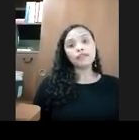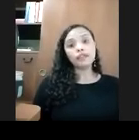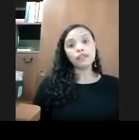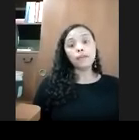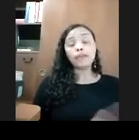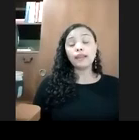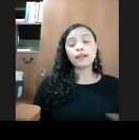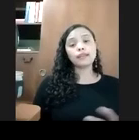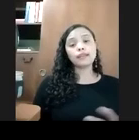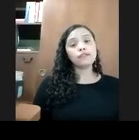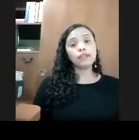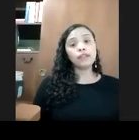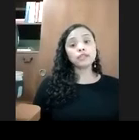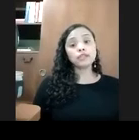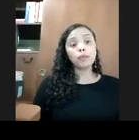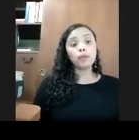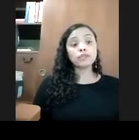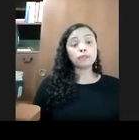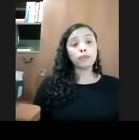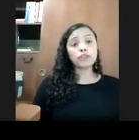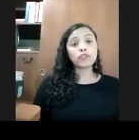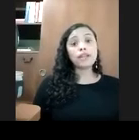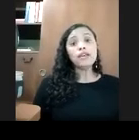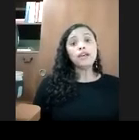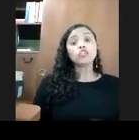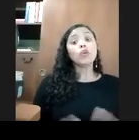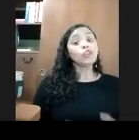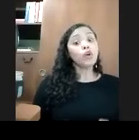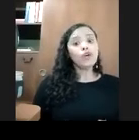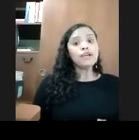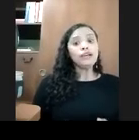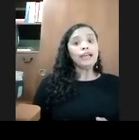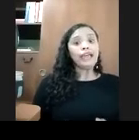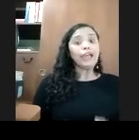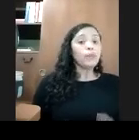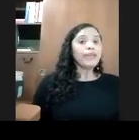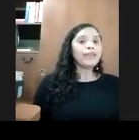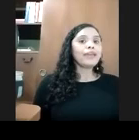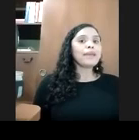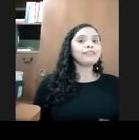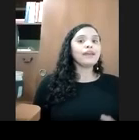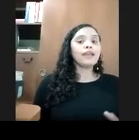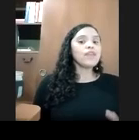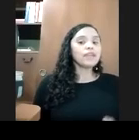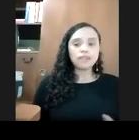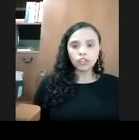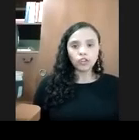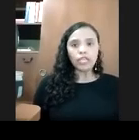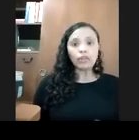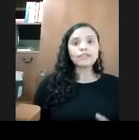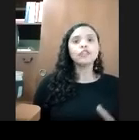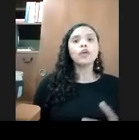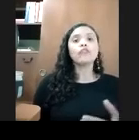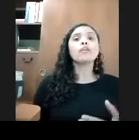que enfrentamos, esta es la realidad que enfrentan ese grupo poblacional, sobre todo en un país que además está envejeciendo y